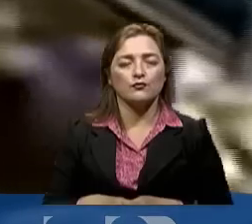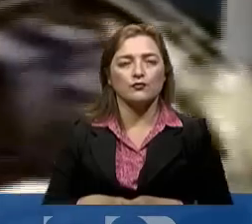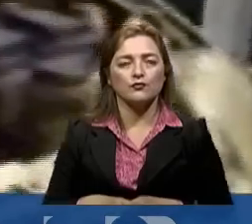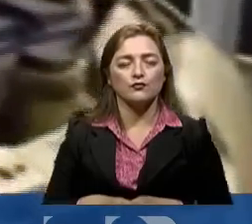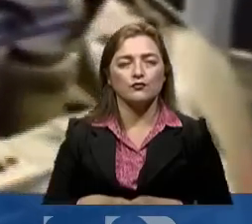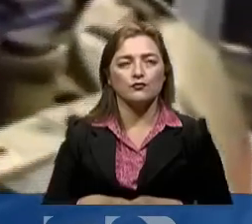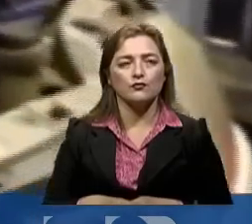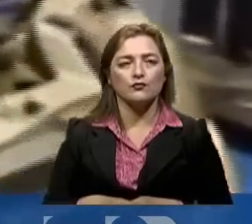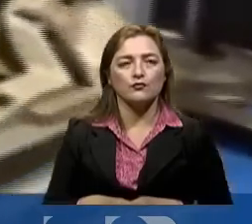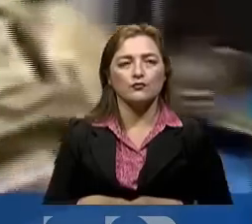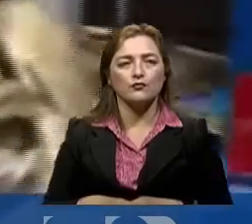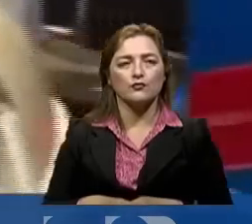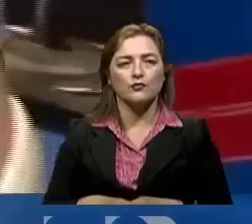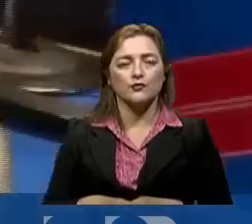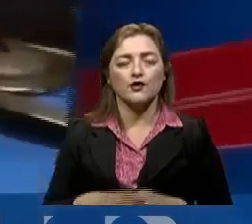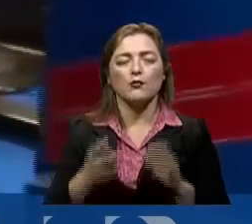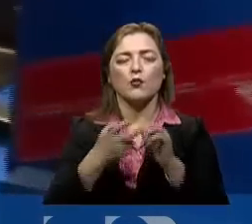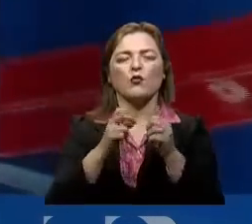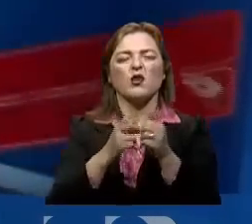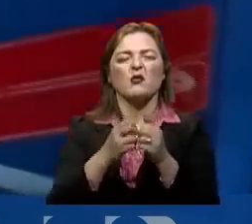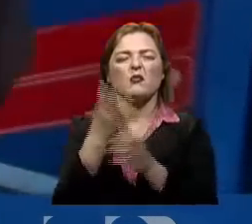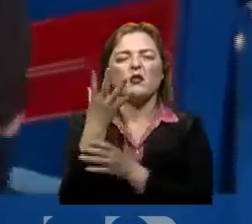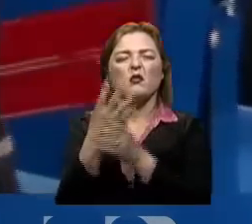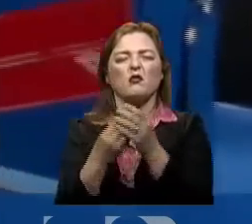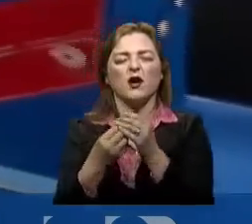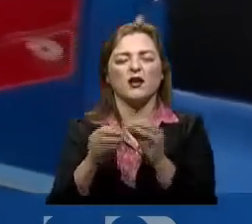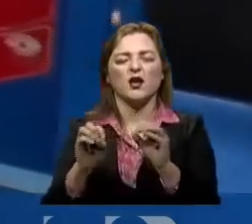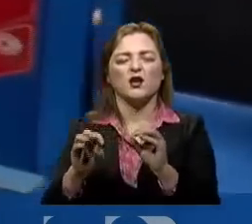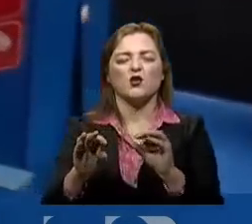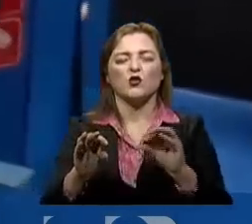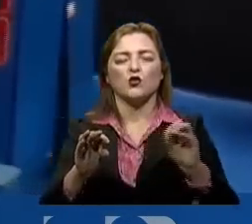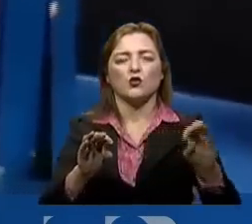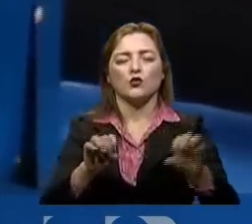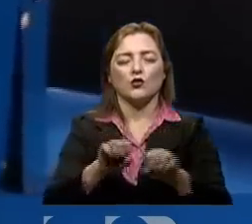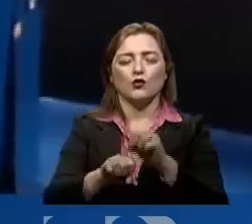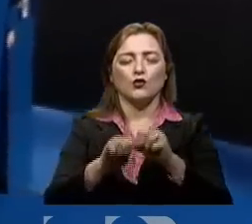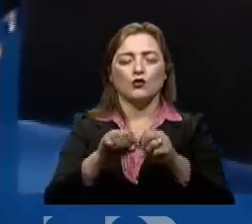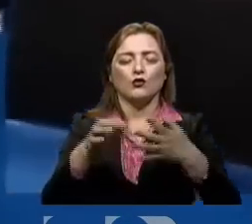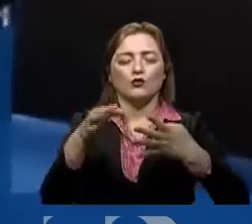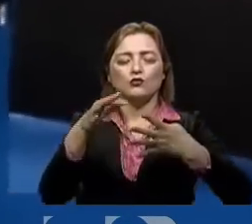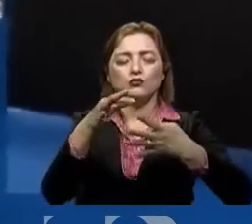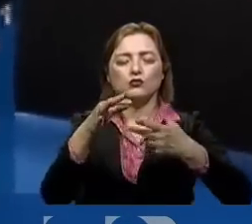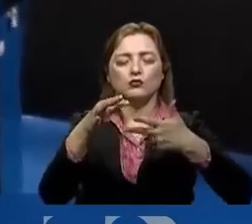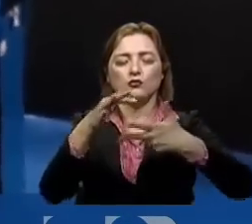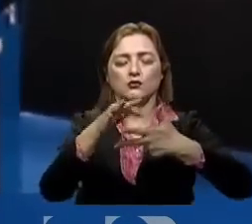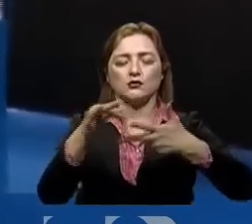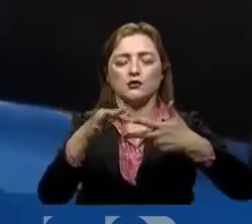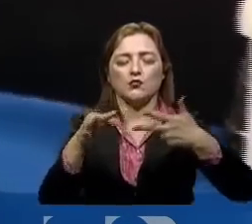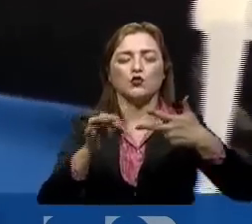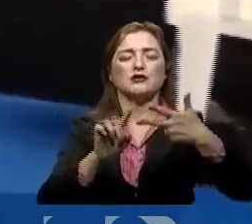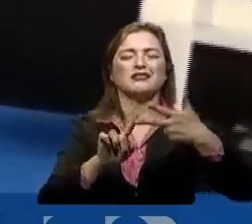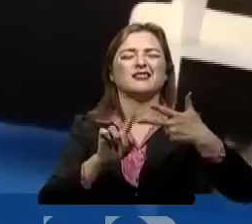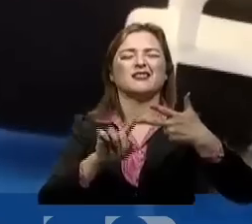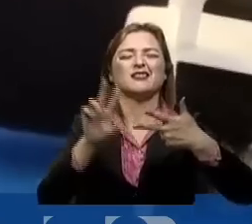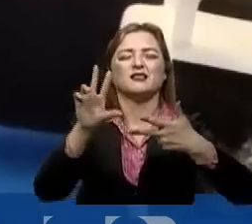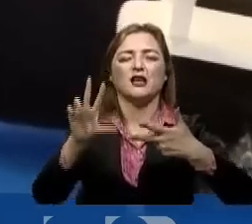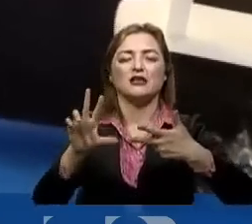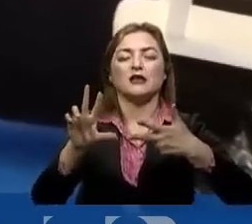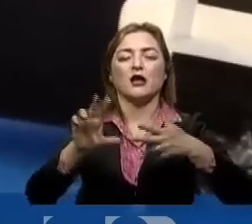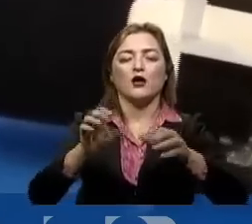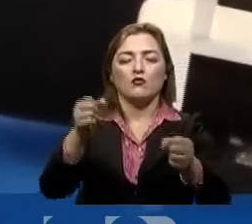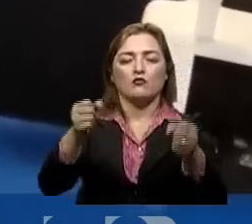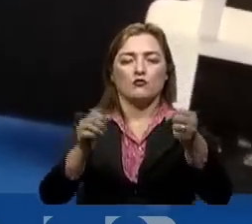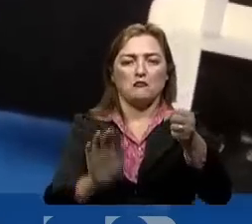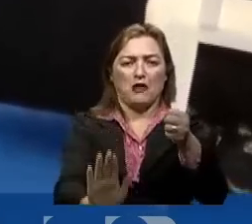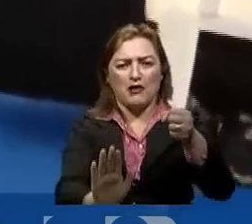es el tema de iluminación, y el otro que es grave es daños tipo 3 en los frenos. Eso es grave. Entonces tuvimos el año anterior al